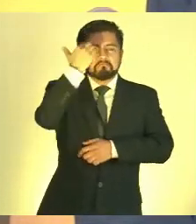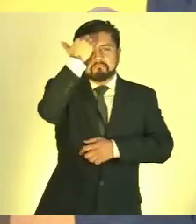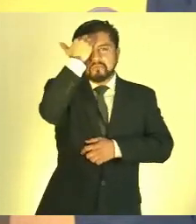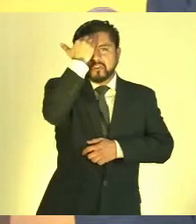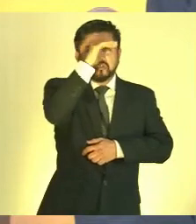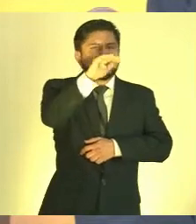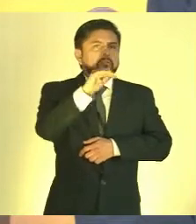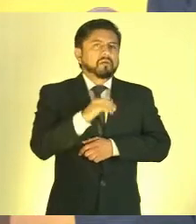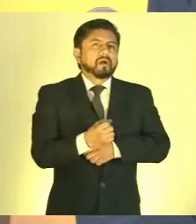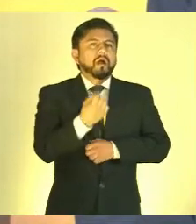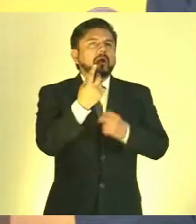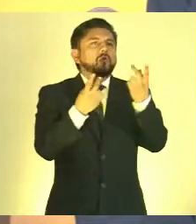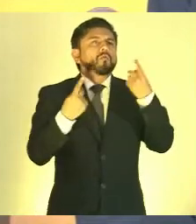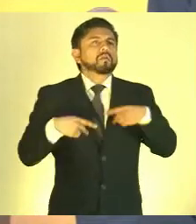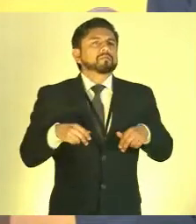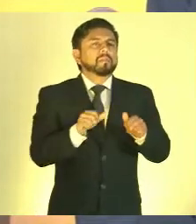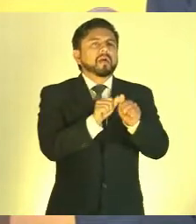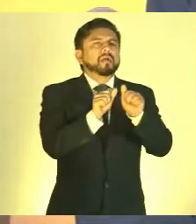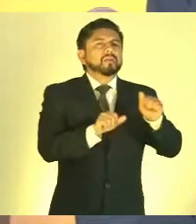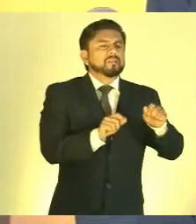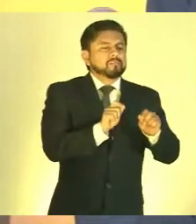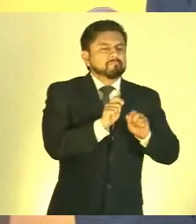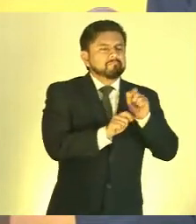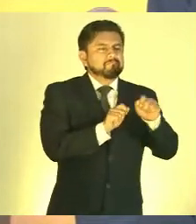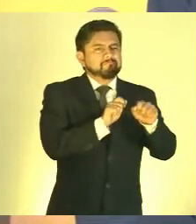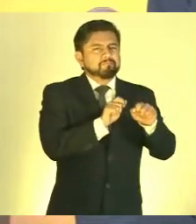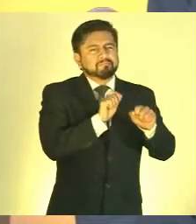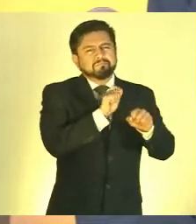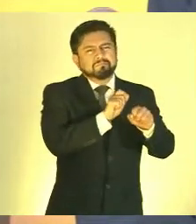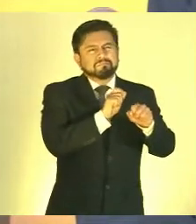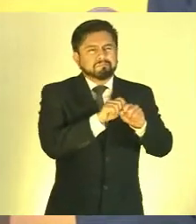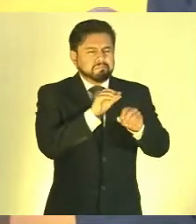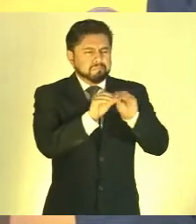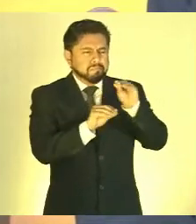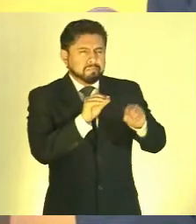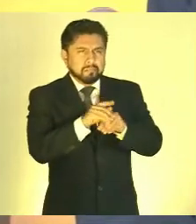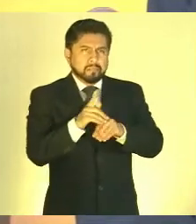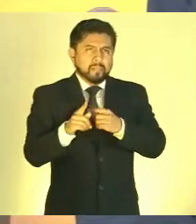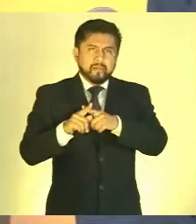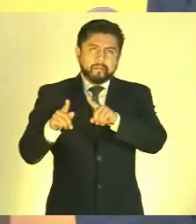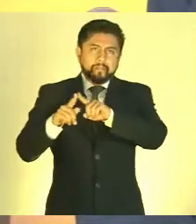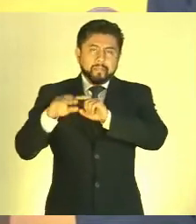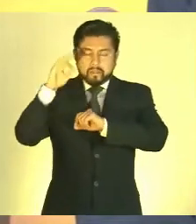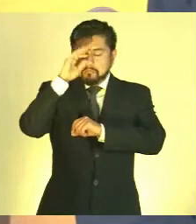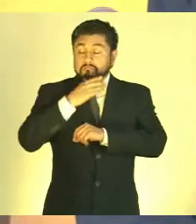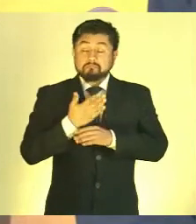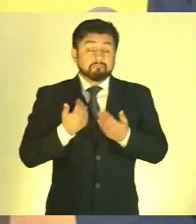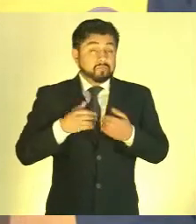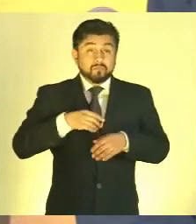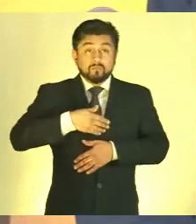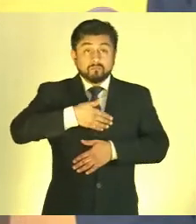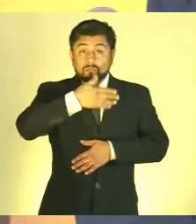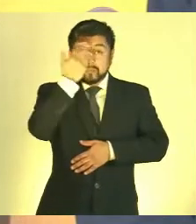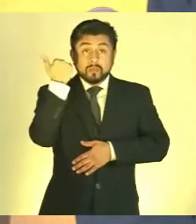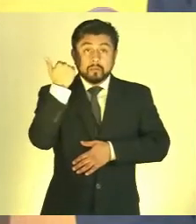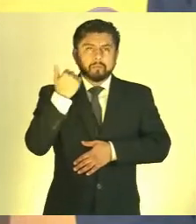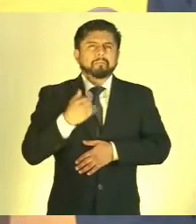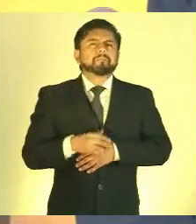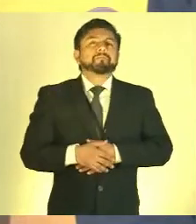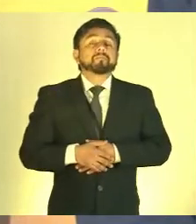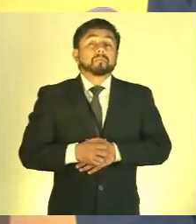los buenos artesanos de hoy, ni los físicos titubeantes al borde de lo cognoscible. Y es